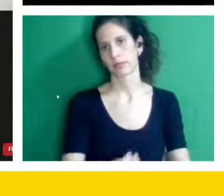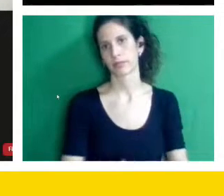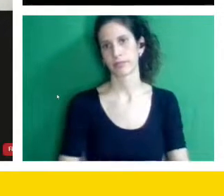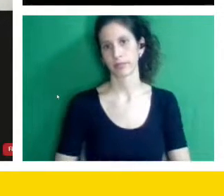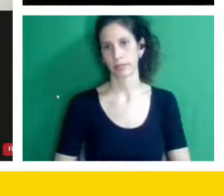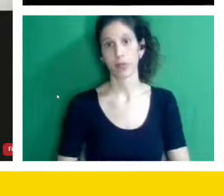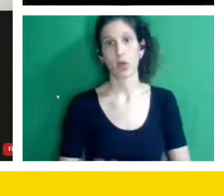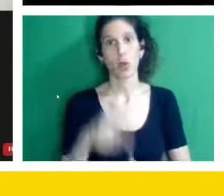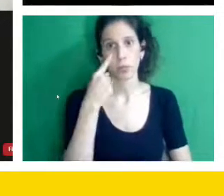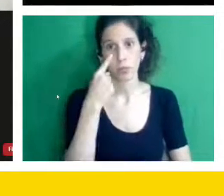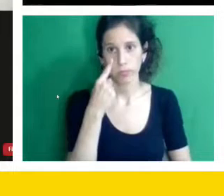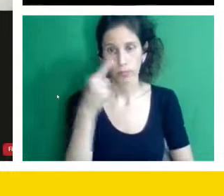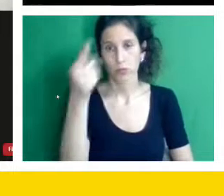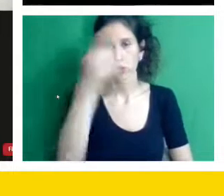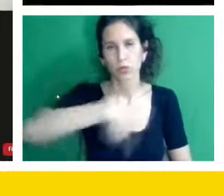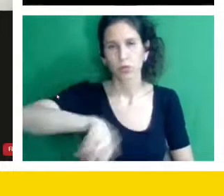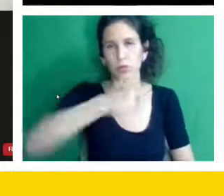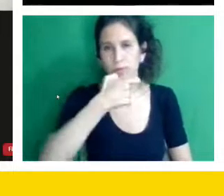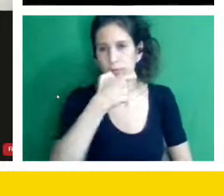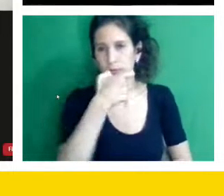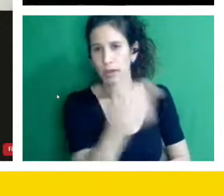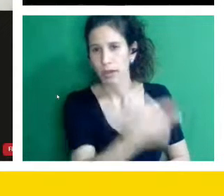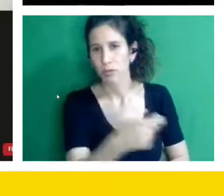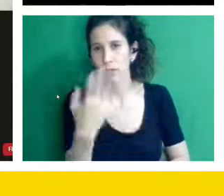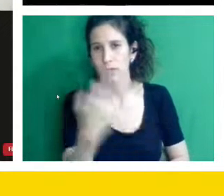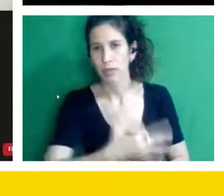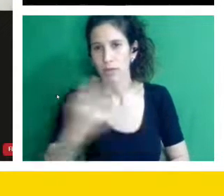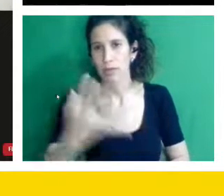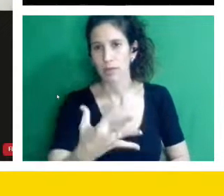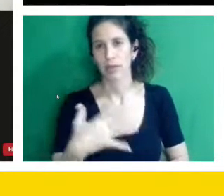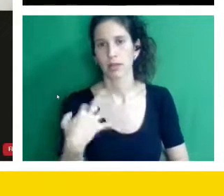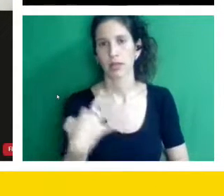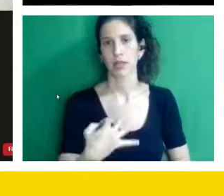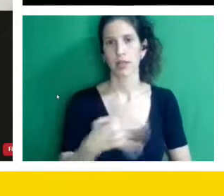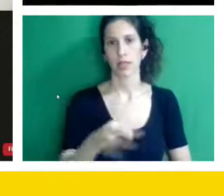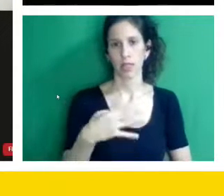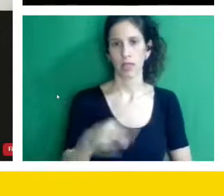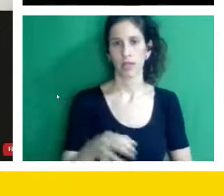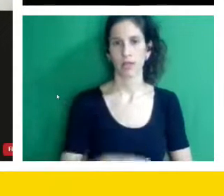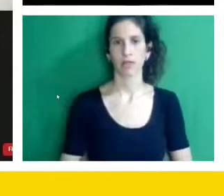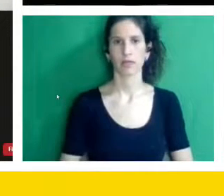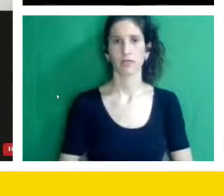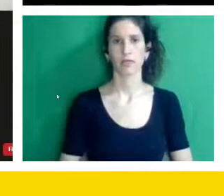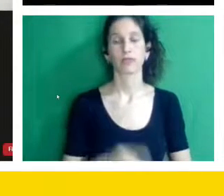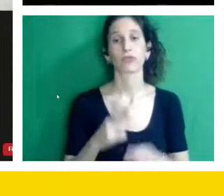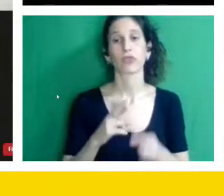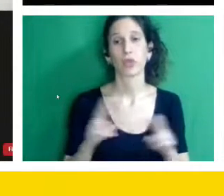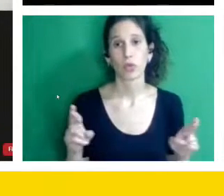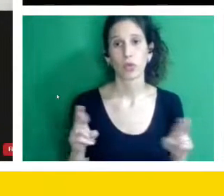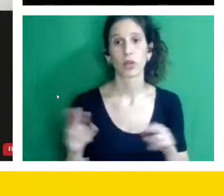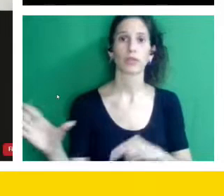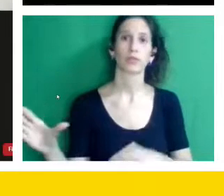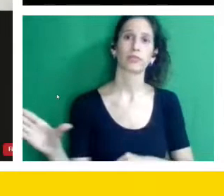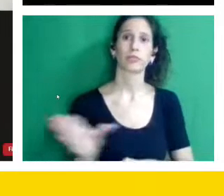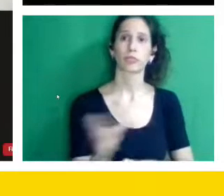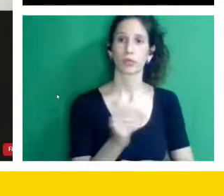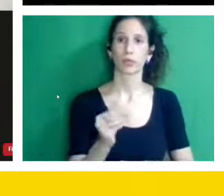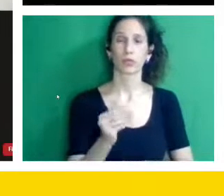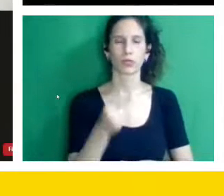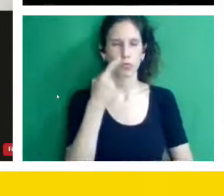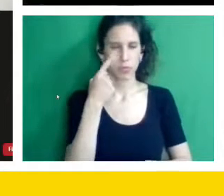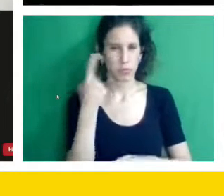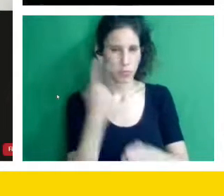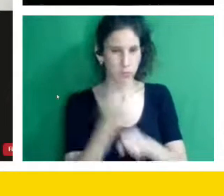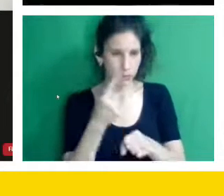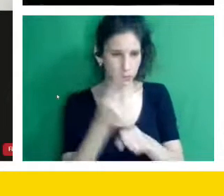respuestas distintas, y para medir esa respuesta, como alguien lo dijo ahí, ojalá los tuviéramos todos georreferenciados. Es decir, tenemos que llegar